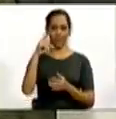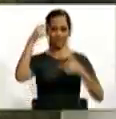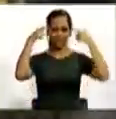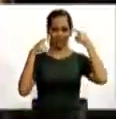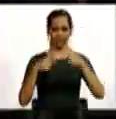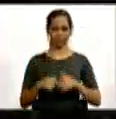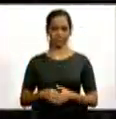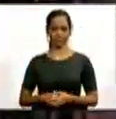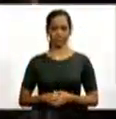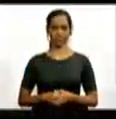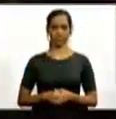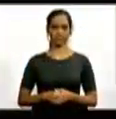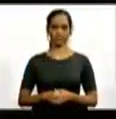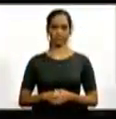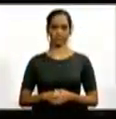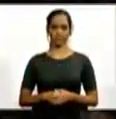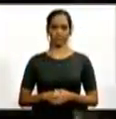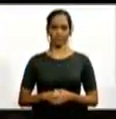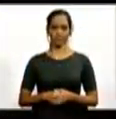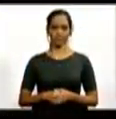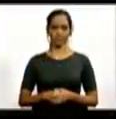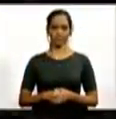Chávez.